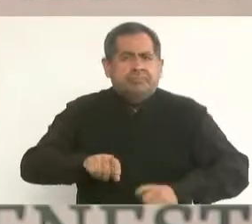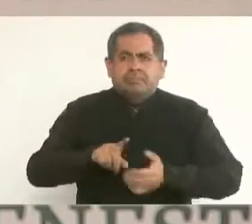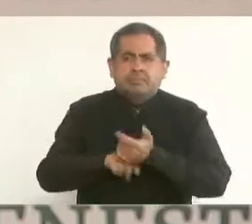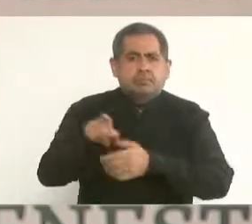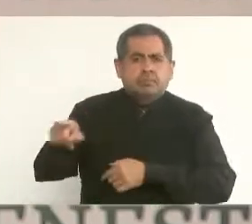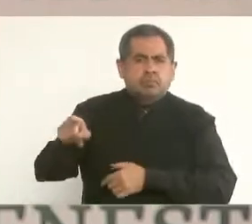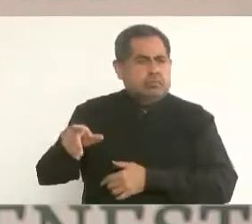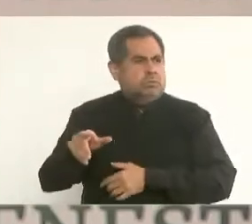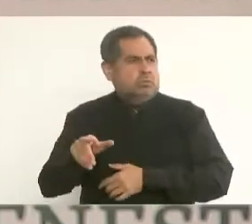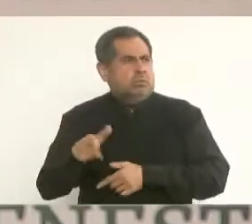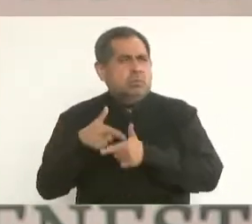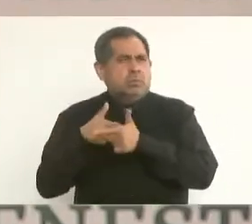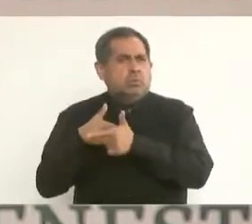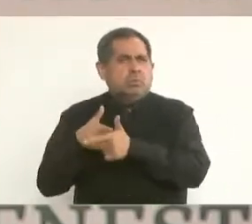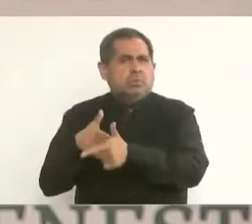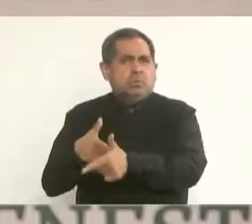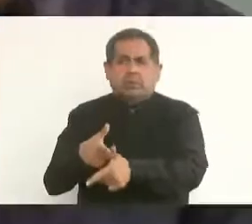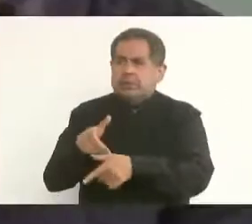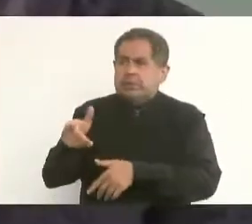y habían